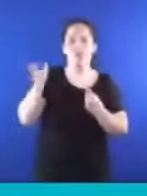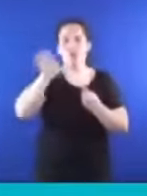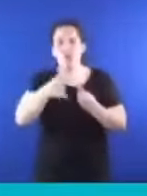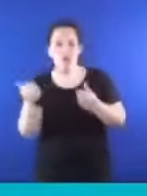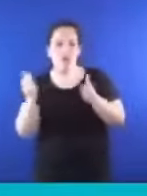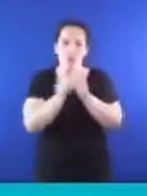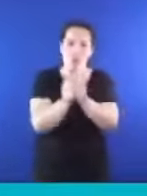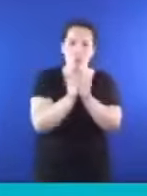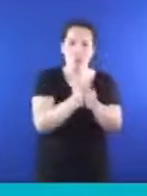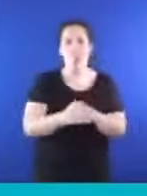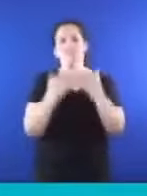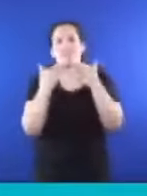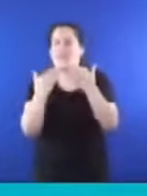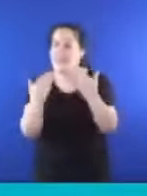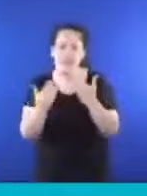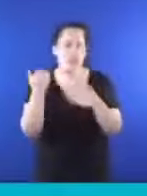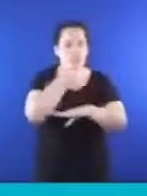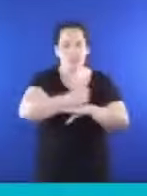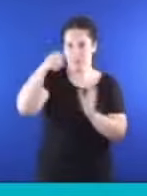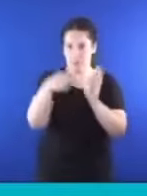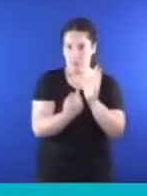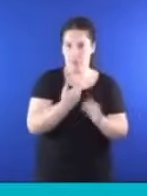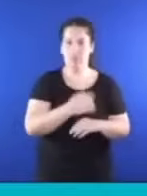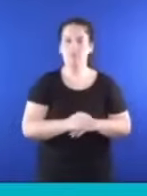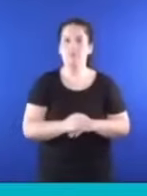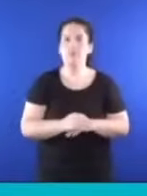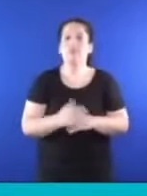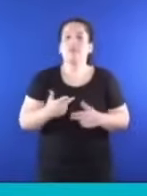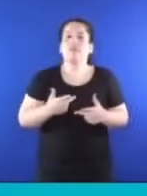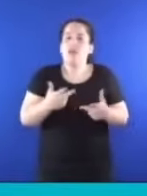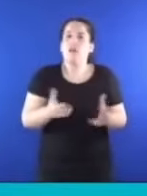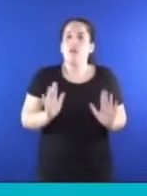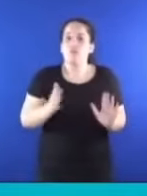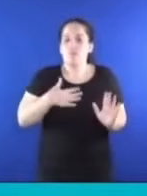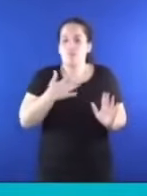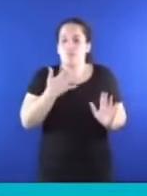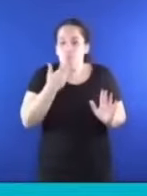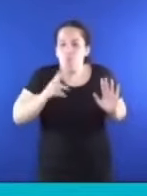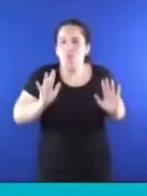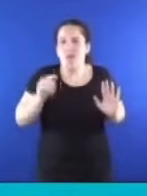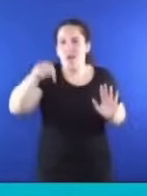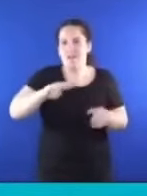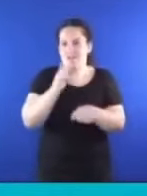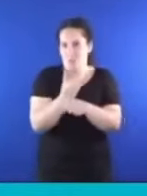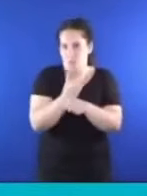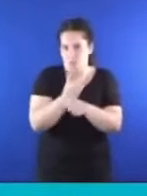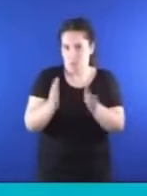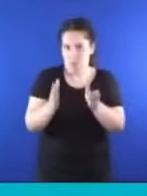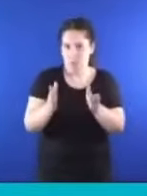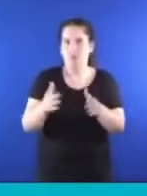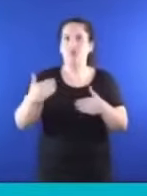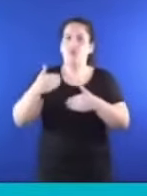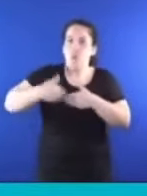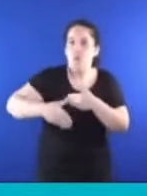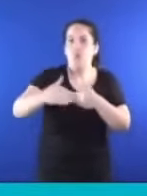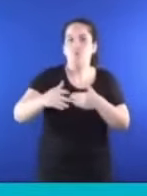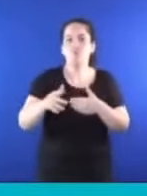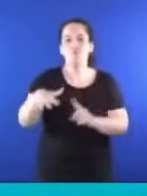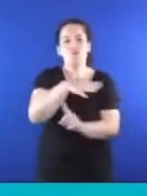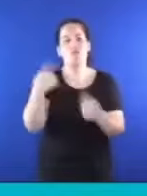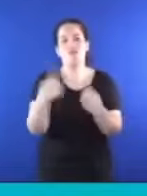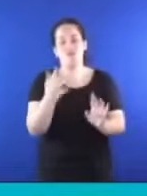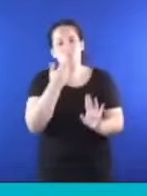su gente. Muchísimas gracias por estar en esta asamblea. Confieso que me hubiera gustado empezar esta segunda etapa en un contexto